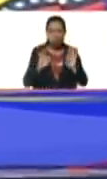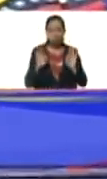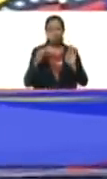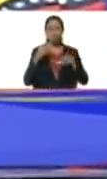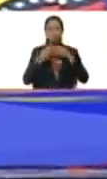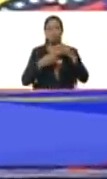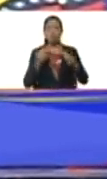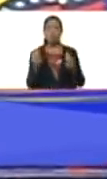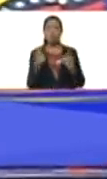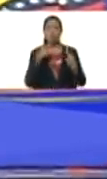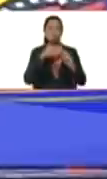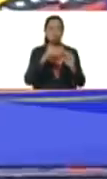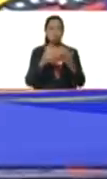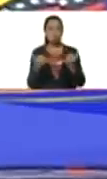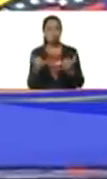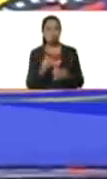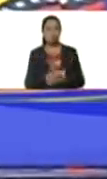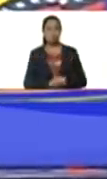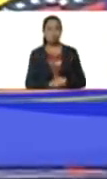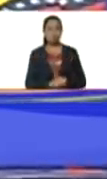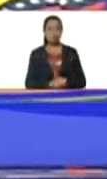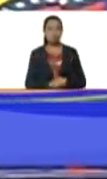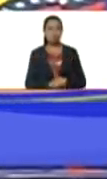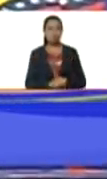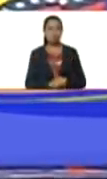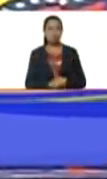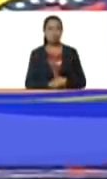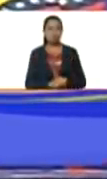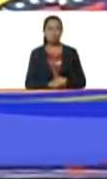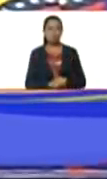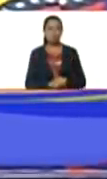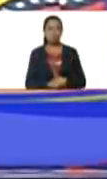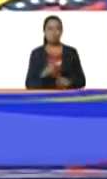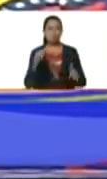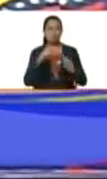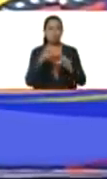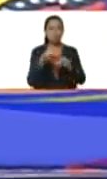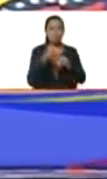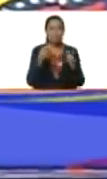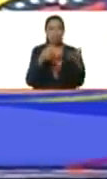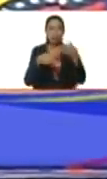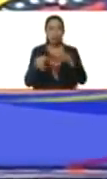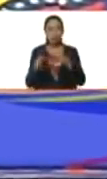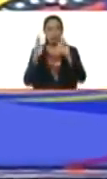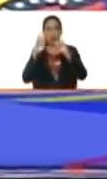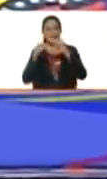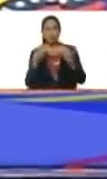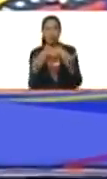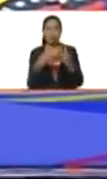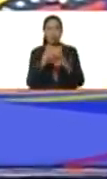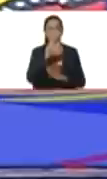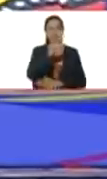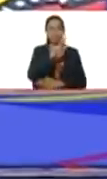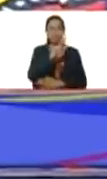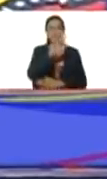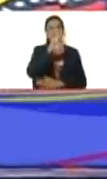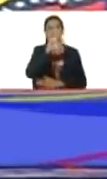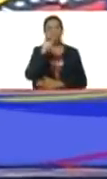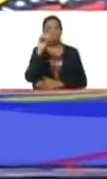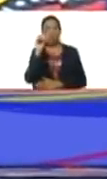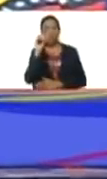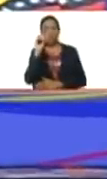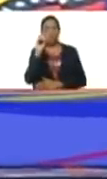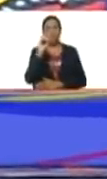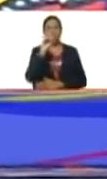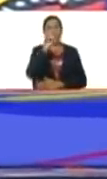que han transitado para llegar a la construcción de